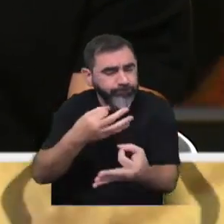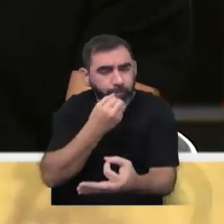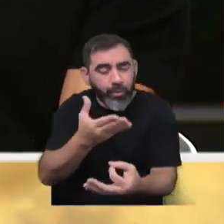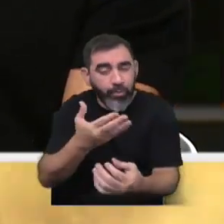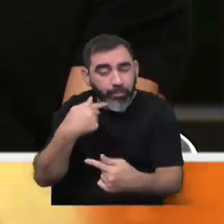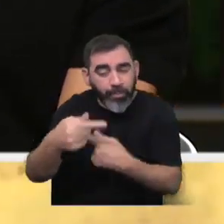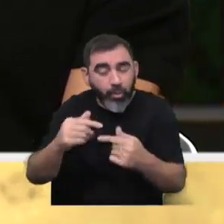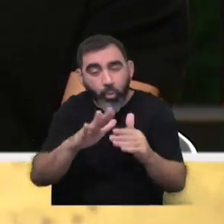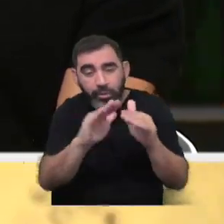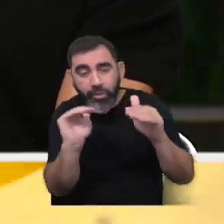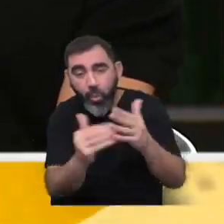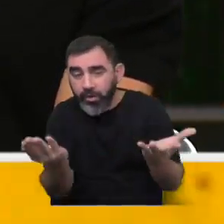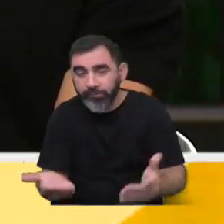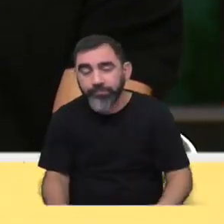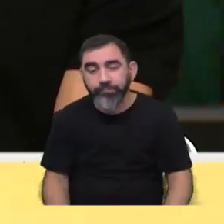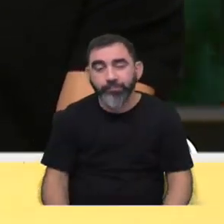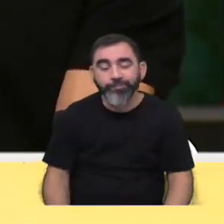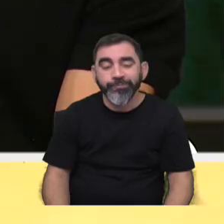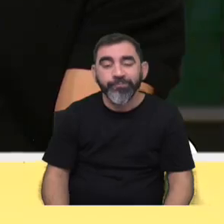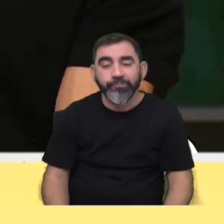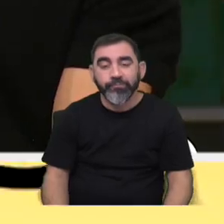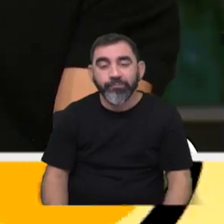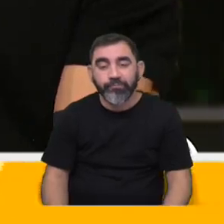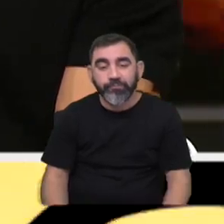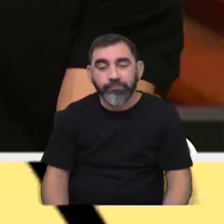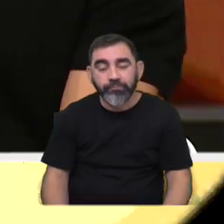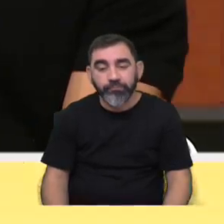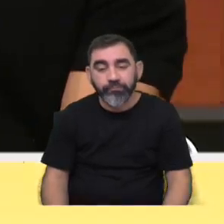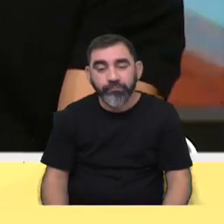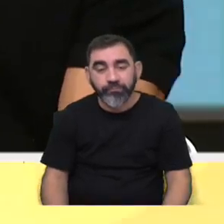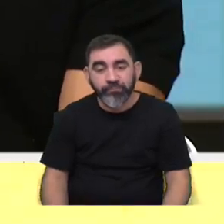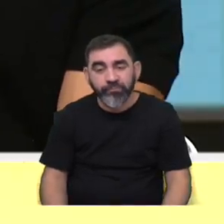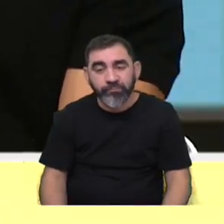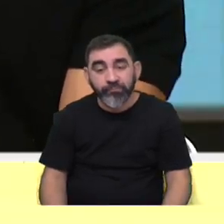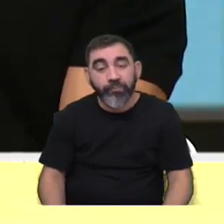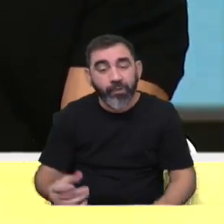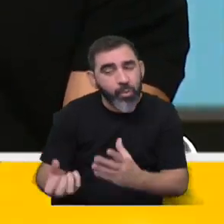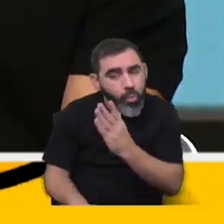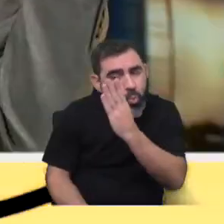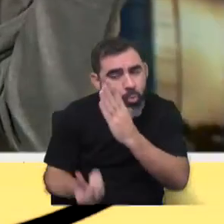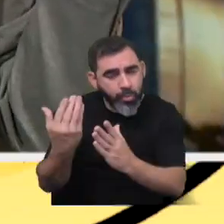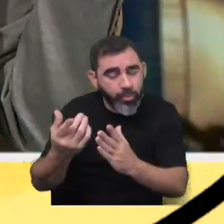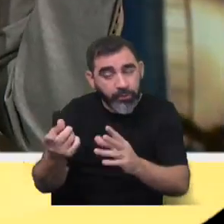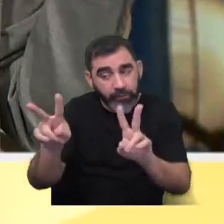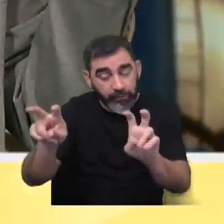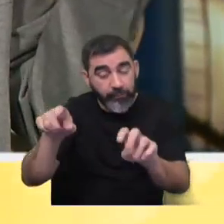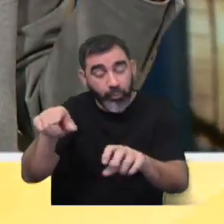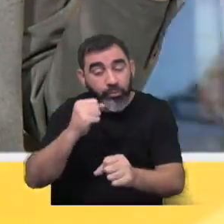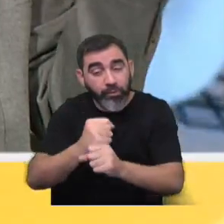mantenerlo almacenado? Claro, y acá aparece algo que yo no había escuchado nombrar en mi vida hasta que tomé contacto con tu trabajo, que es la